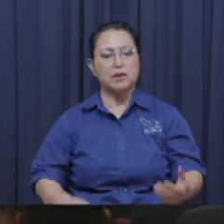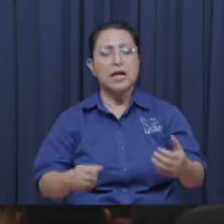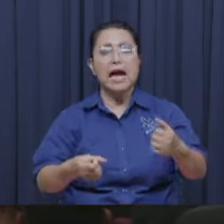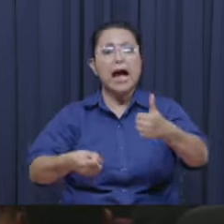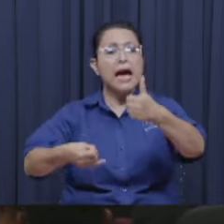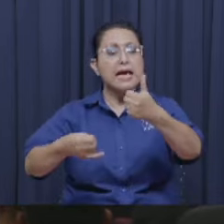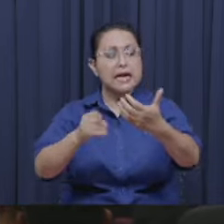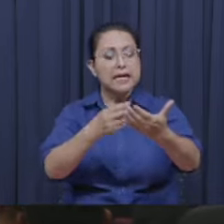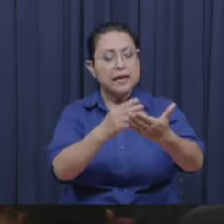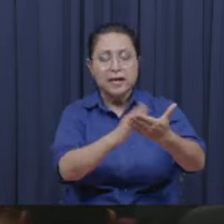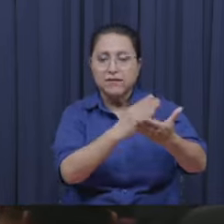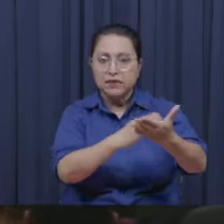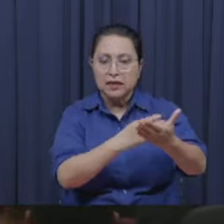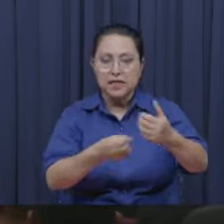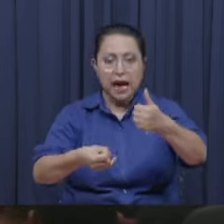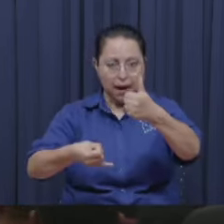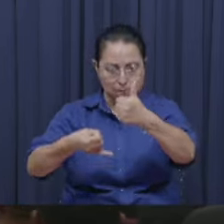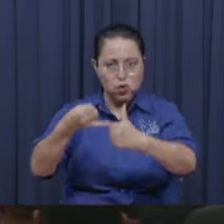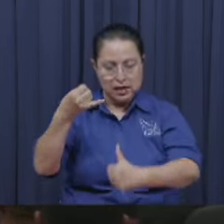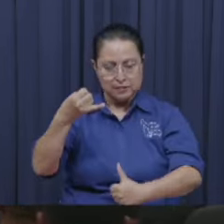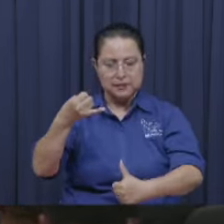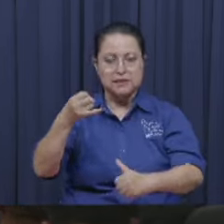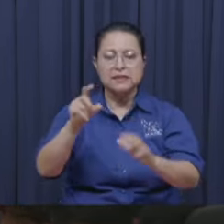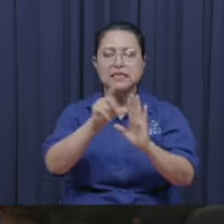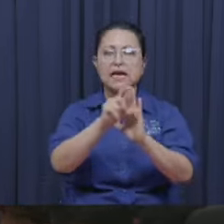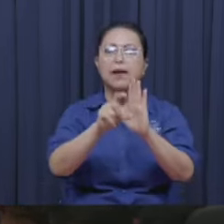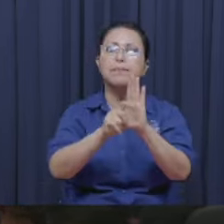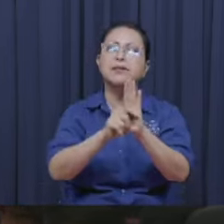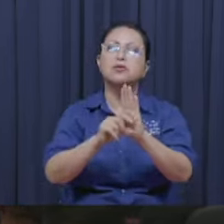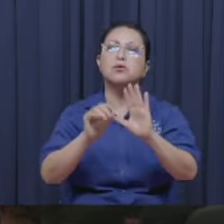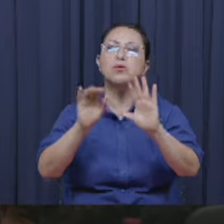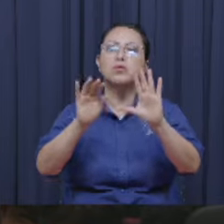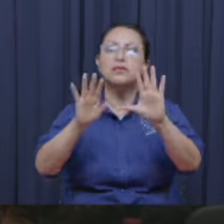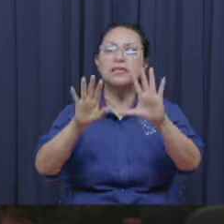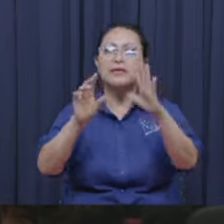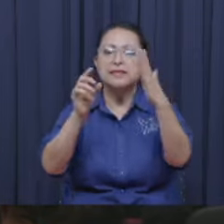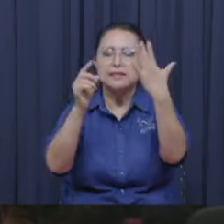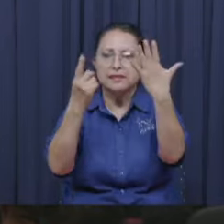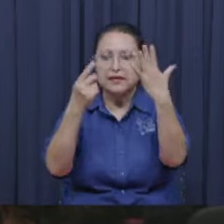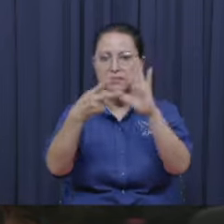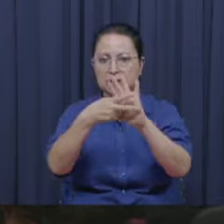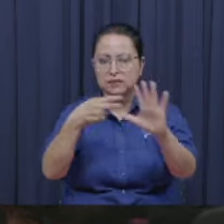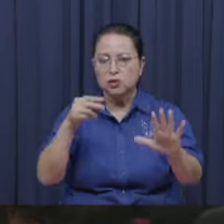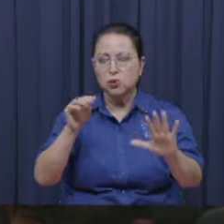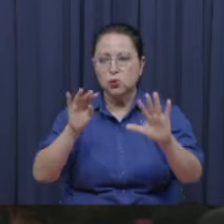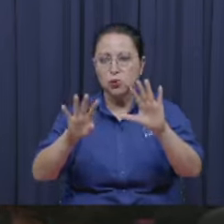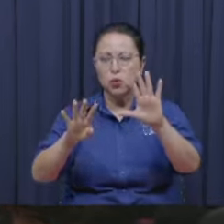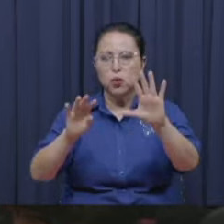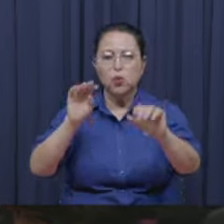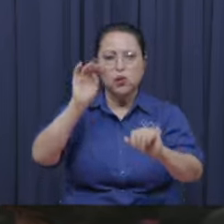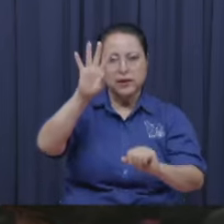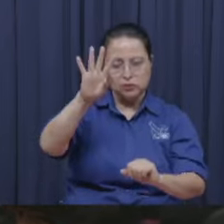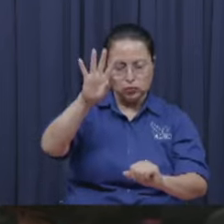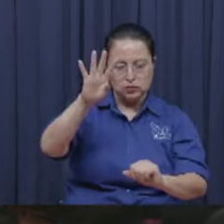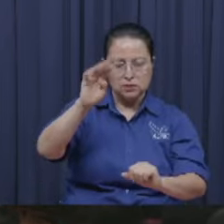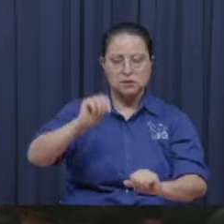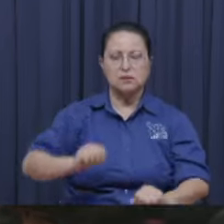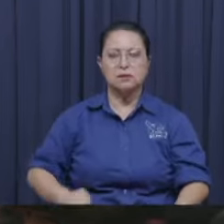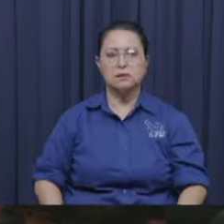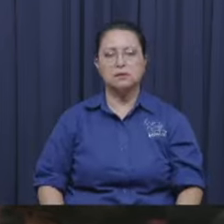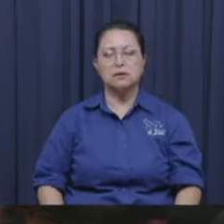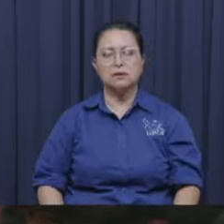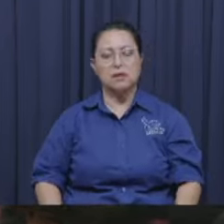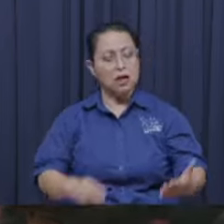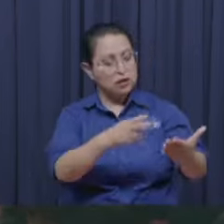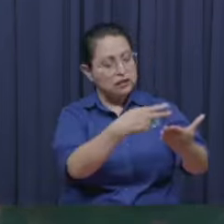Apocalipsis 16:13 y 16:14. Quiero, antes de leerlo, decirle que esto que